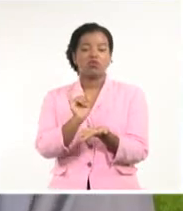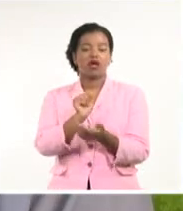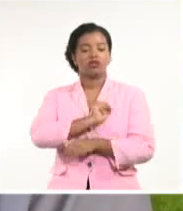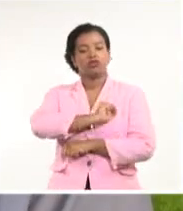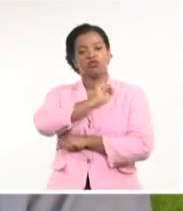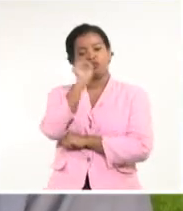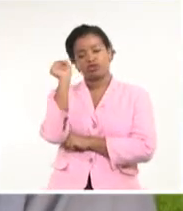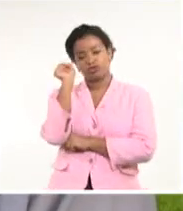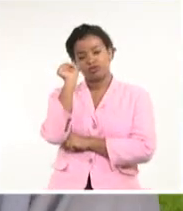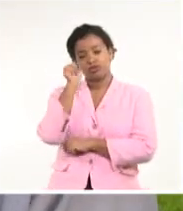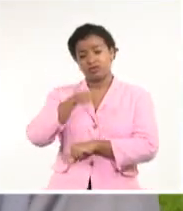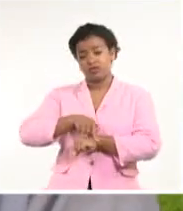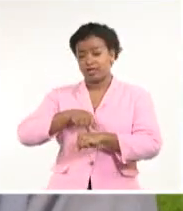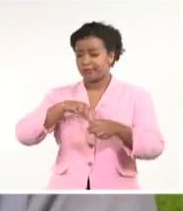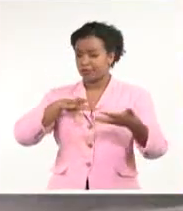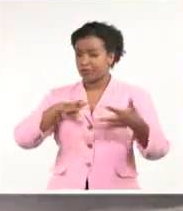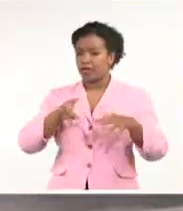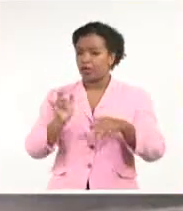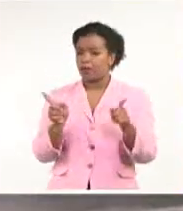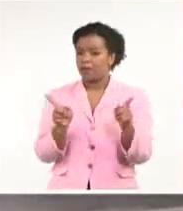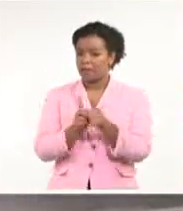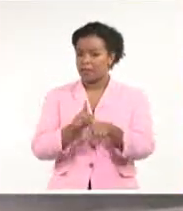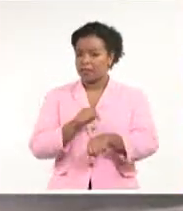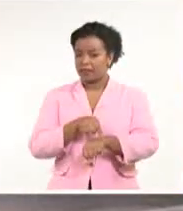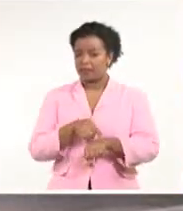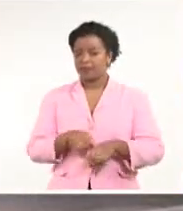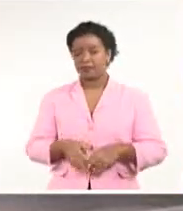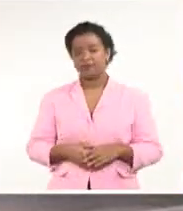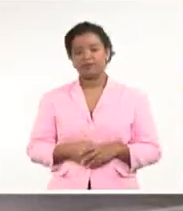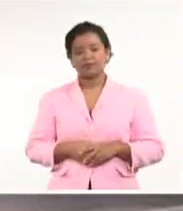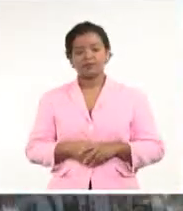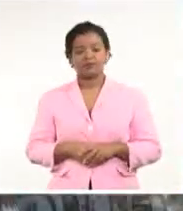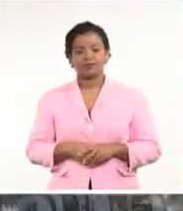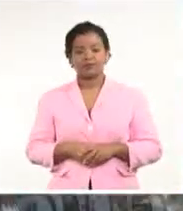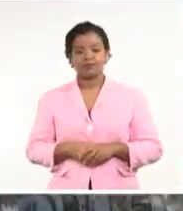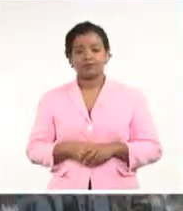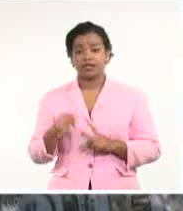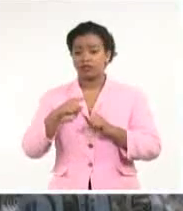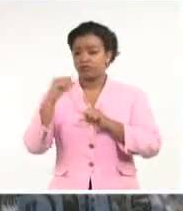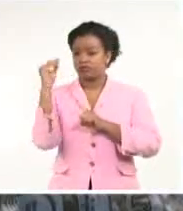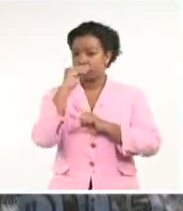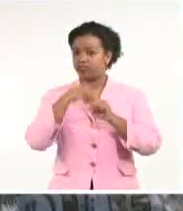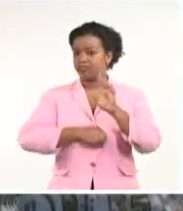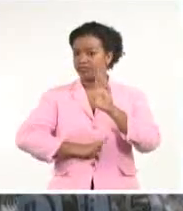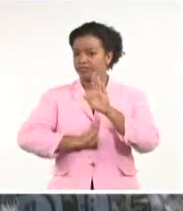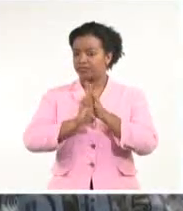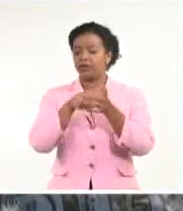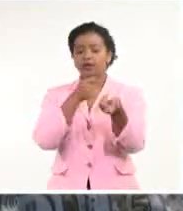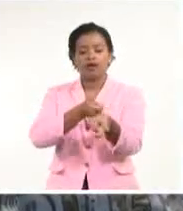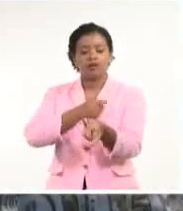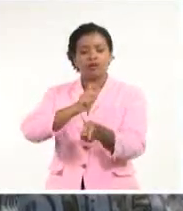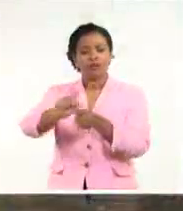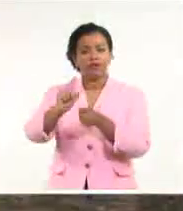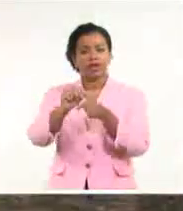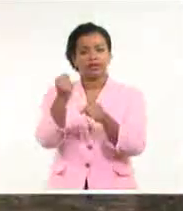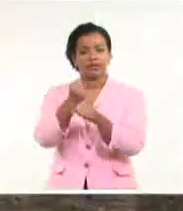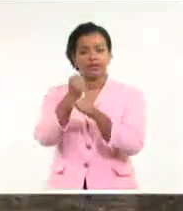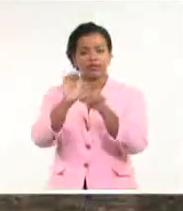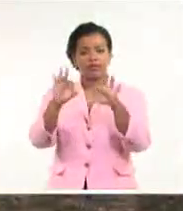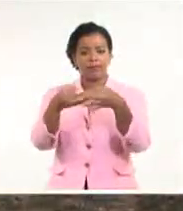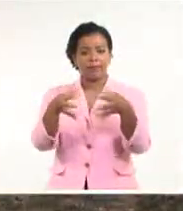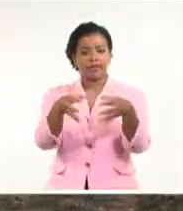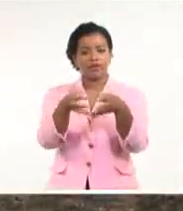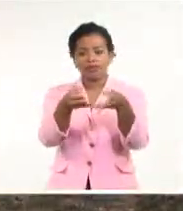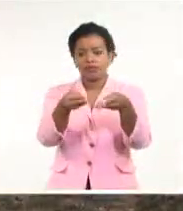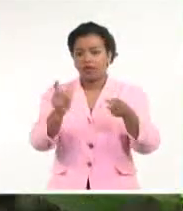un tiempo lo más rápidamente posible. En medio de la era tecnológica, la agricultura urbana, suburbana y familiar está llamada